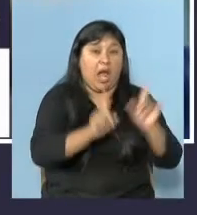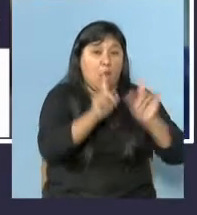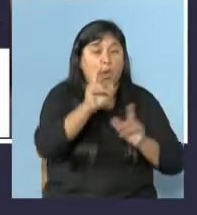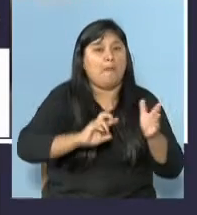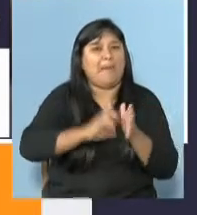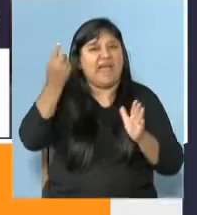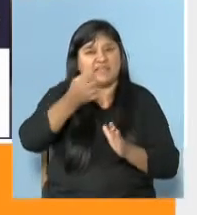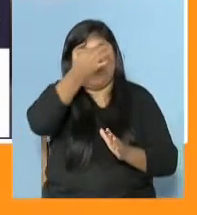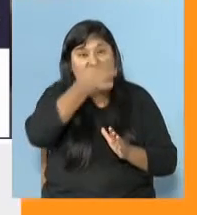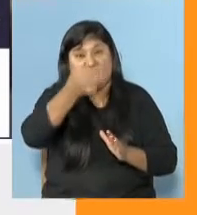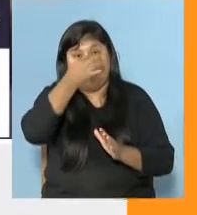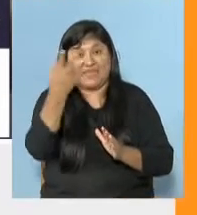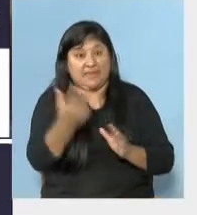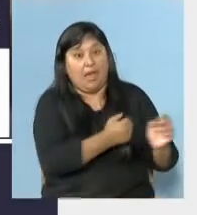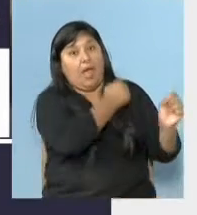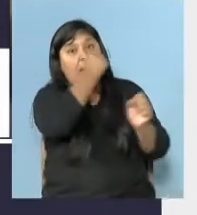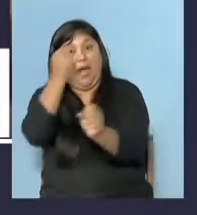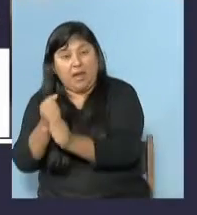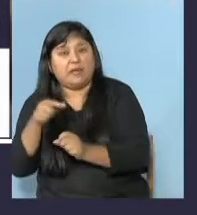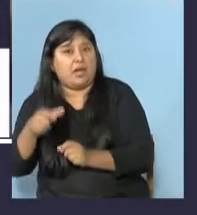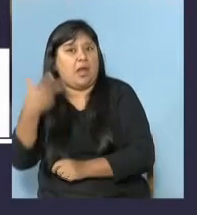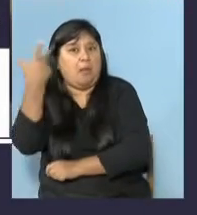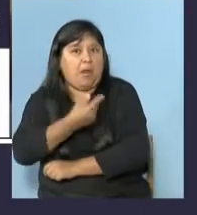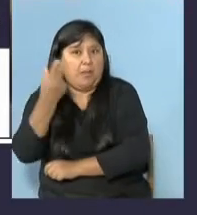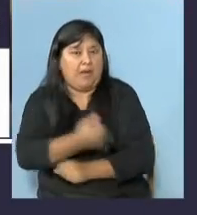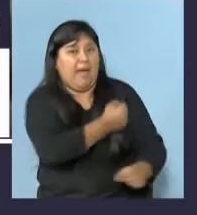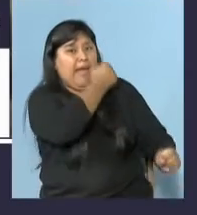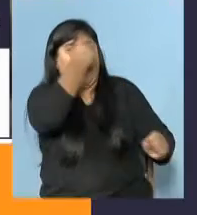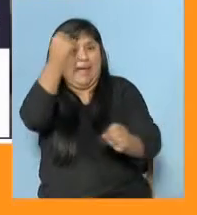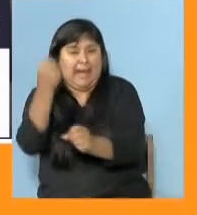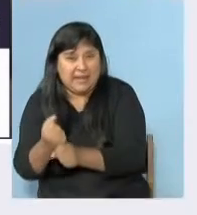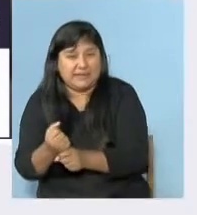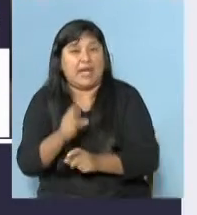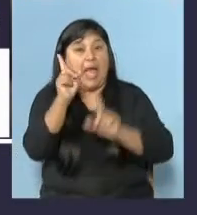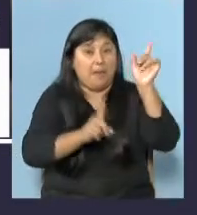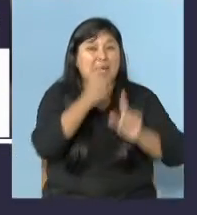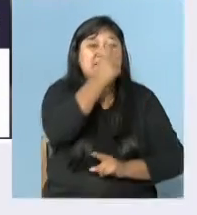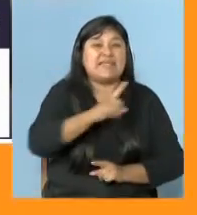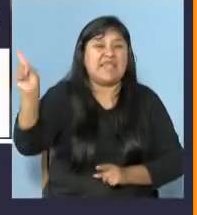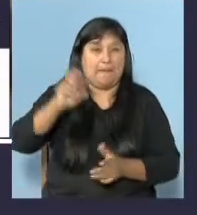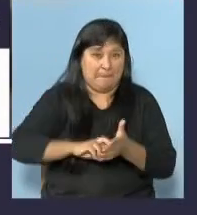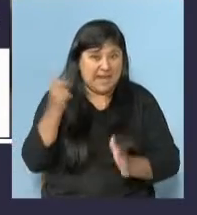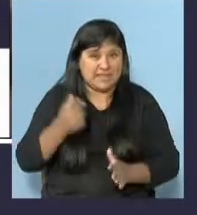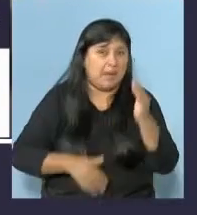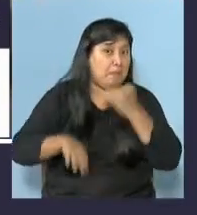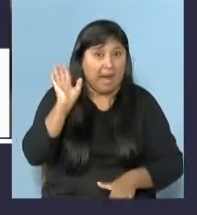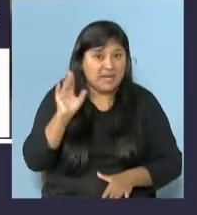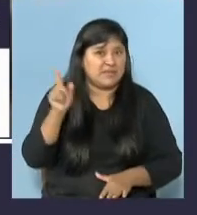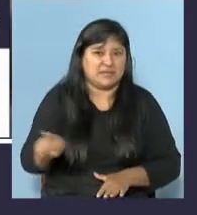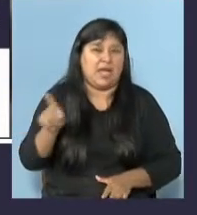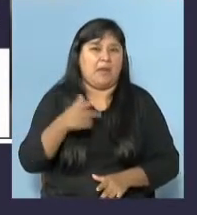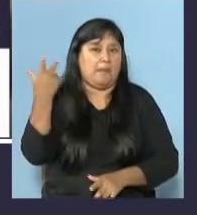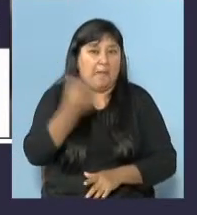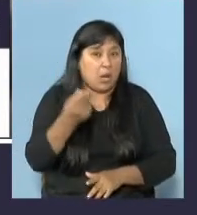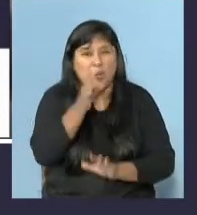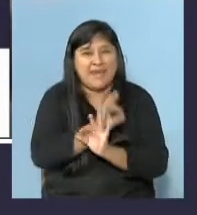poder empezar a vacunar. Más de 100 países no van a vacunar hasta 2022 o 2023, con lo cual eso da alguna señal de